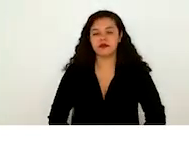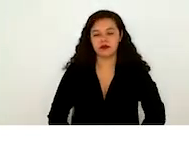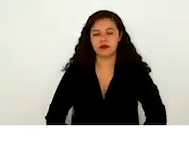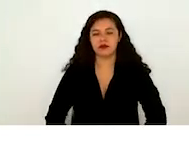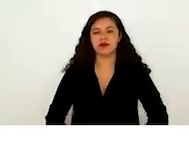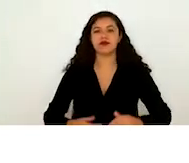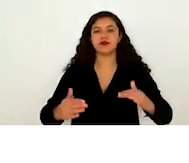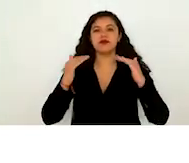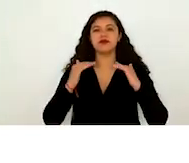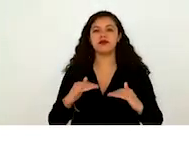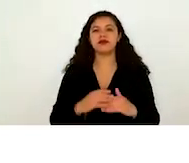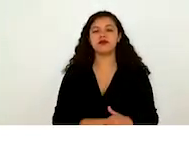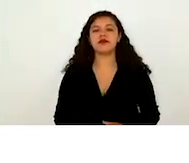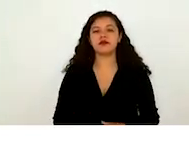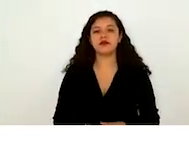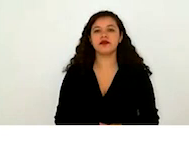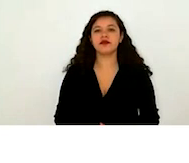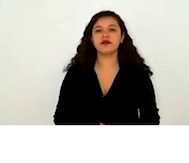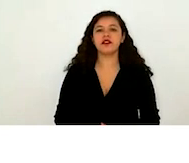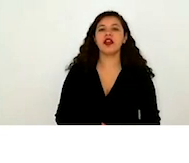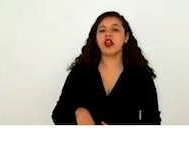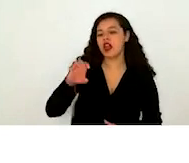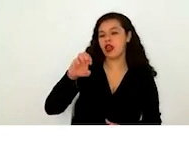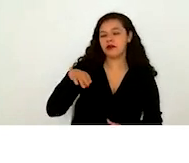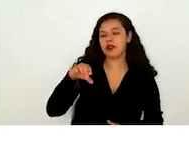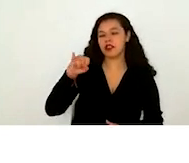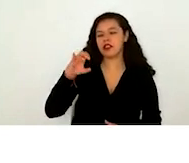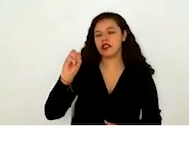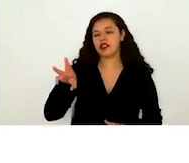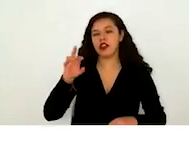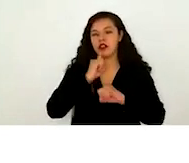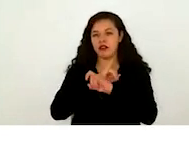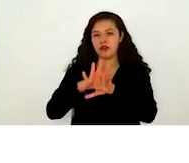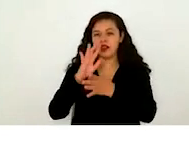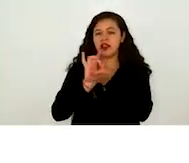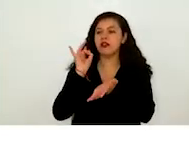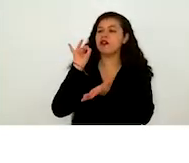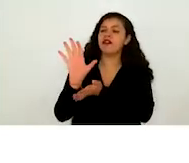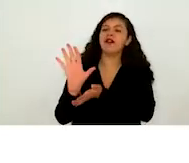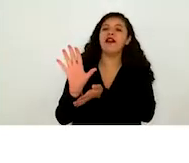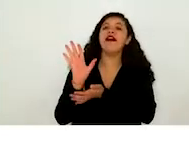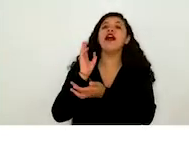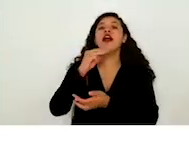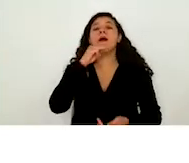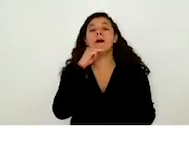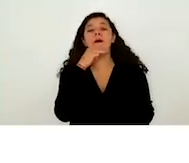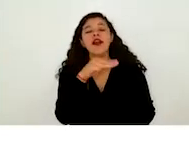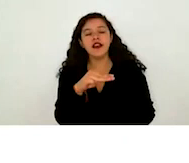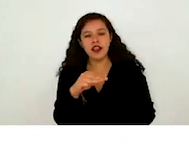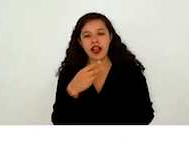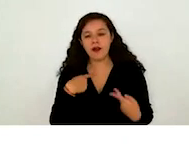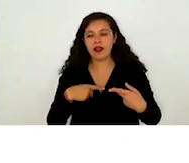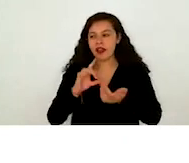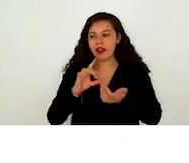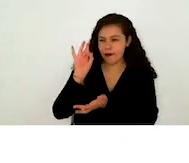siguiente que hace el emisor es la persona que emite el mensaje o información y entonces el mensaje que el emisor está dando